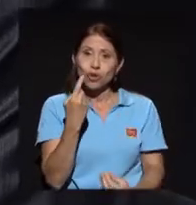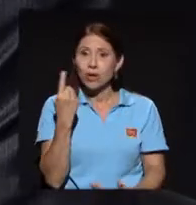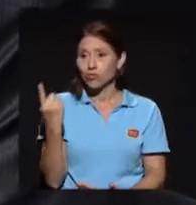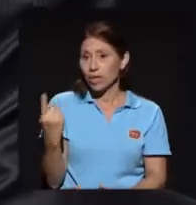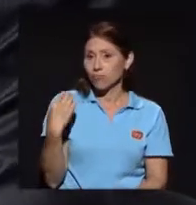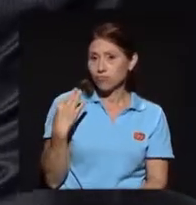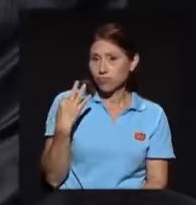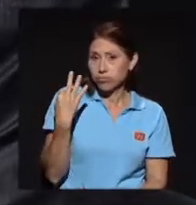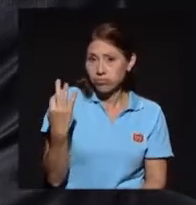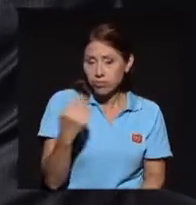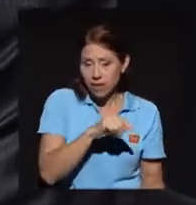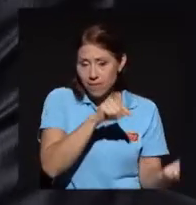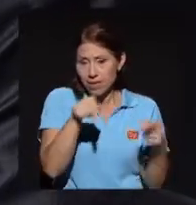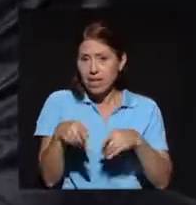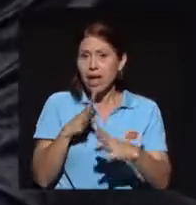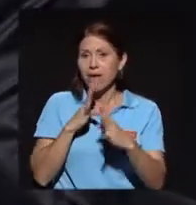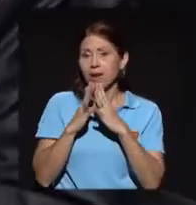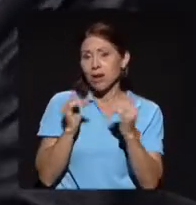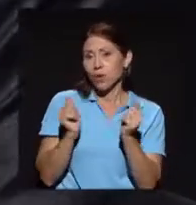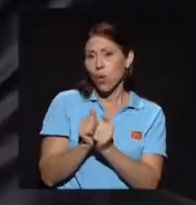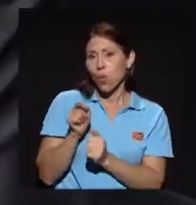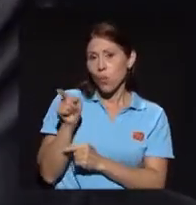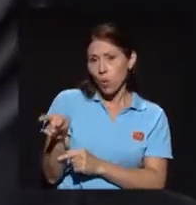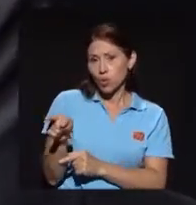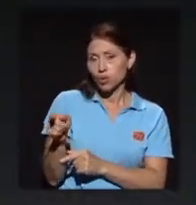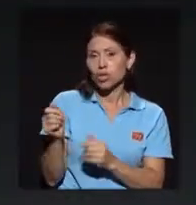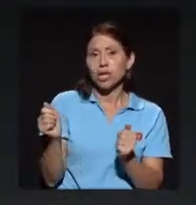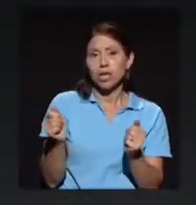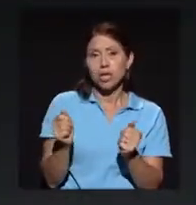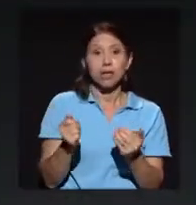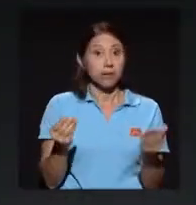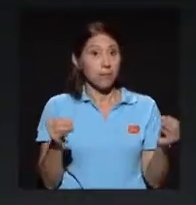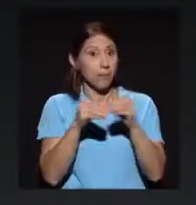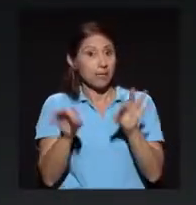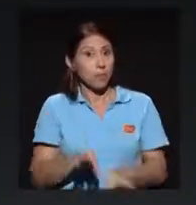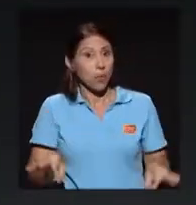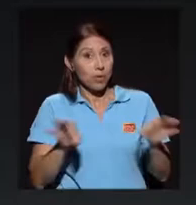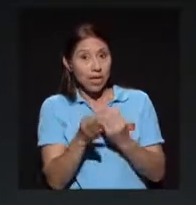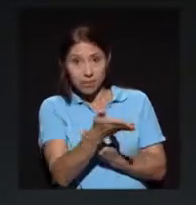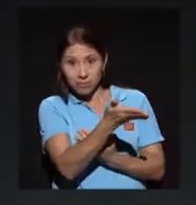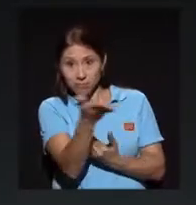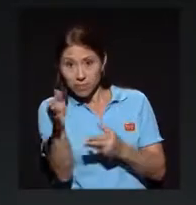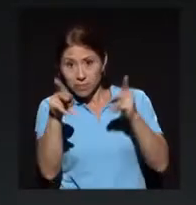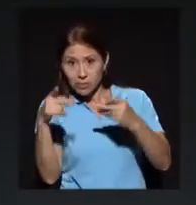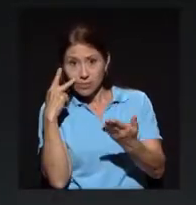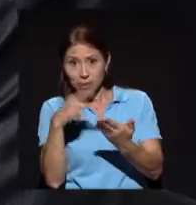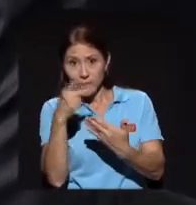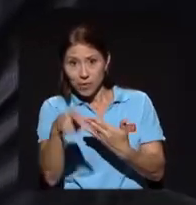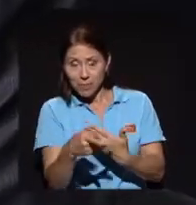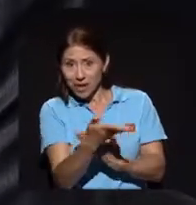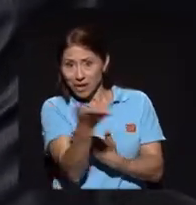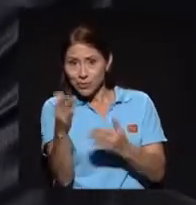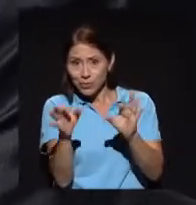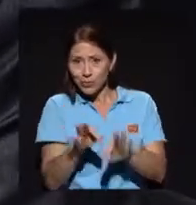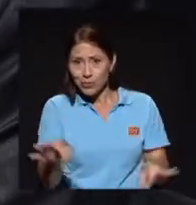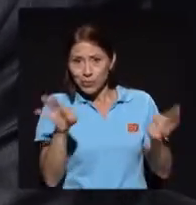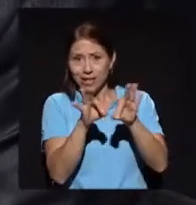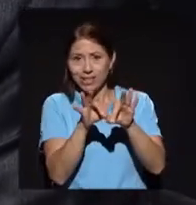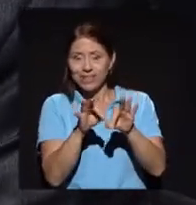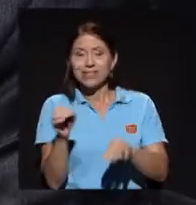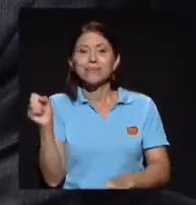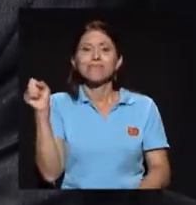conversar con vos plan rey con los militantes las islas virus que nos acompañan en ellos somos importantes así es